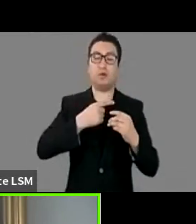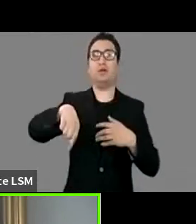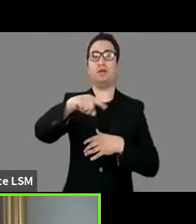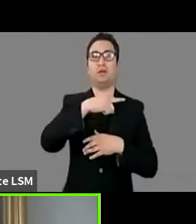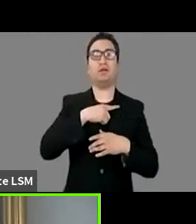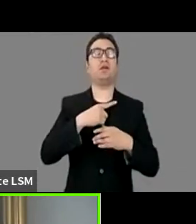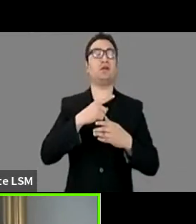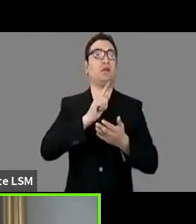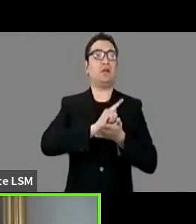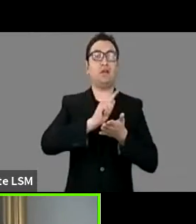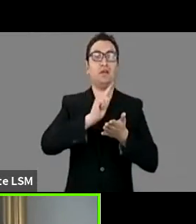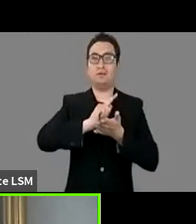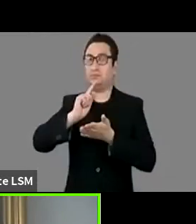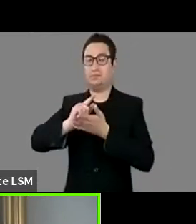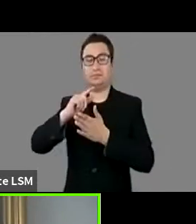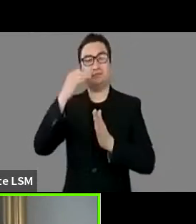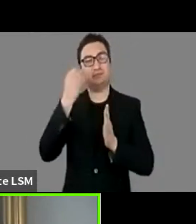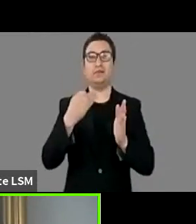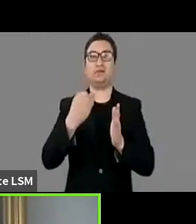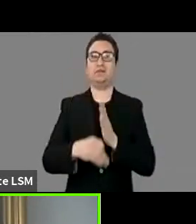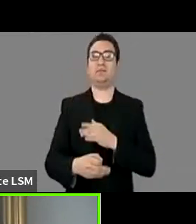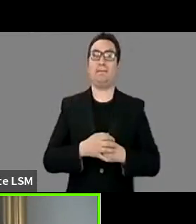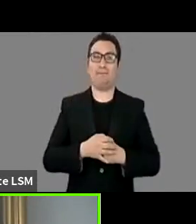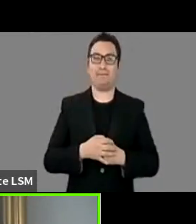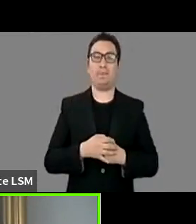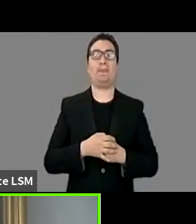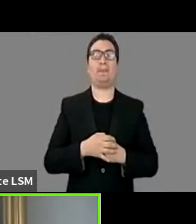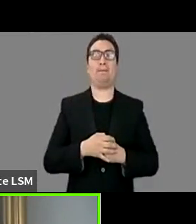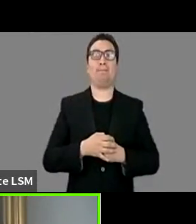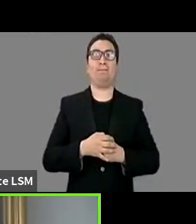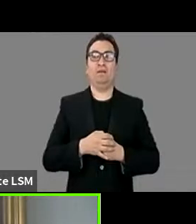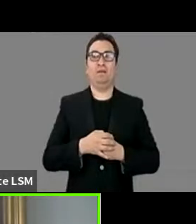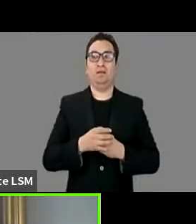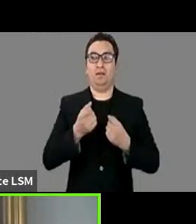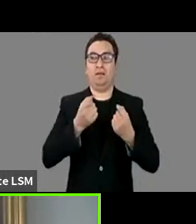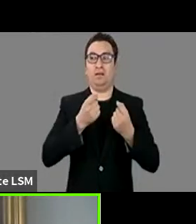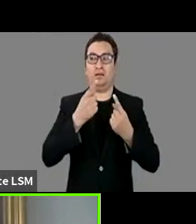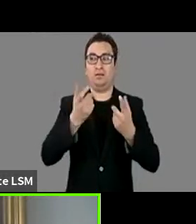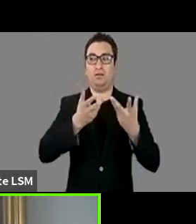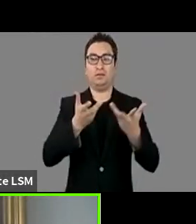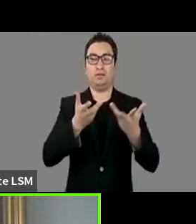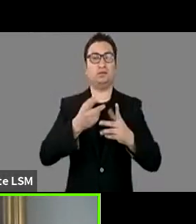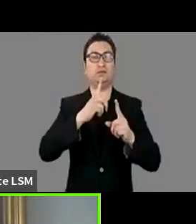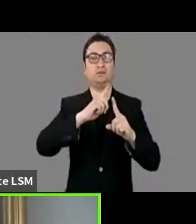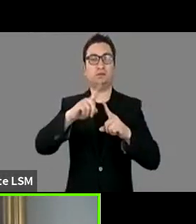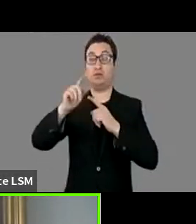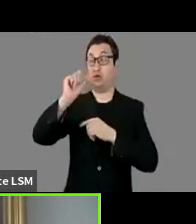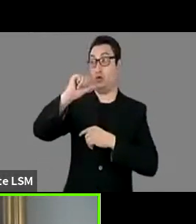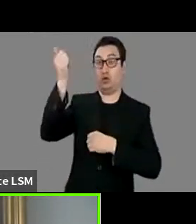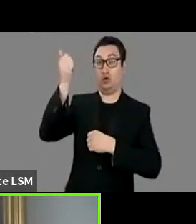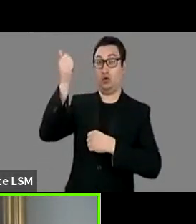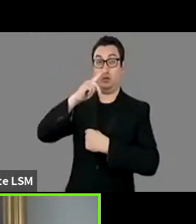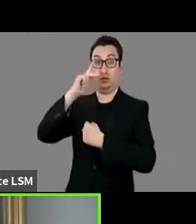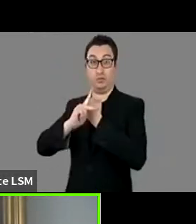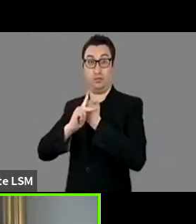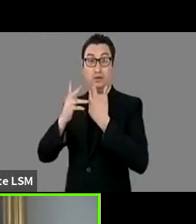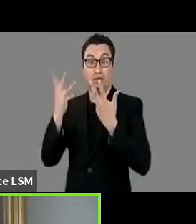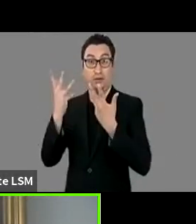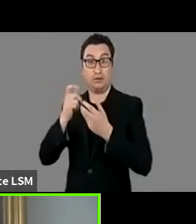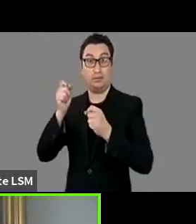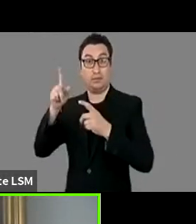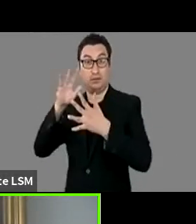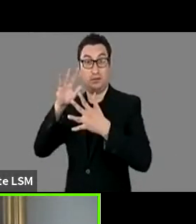higiene. Alguna de las medidas que se han tomado en otros países con esta población en particular ha sido